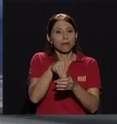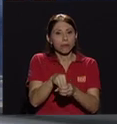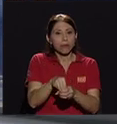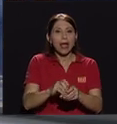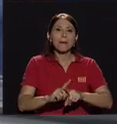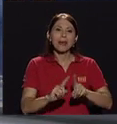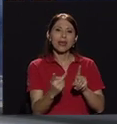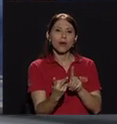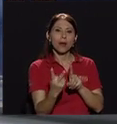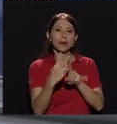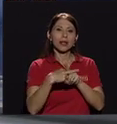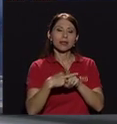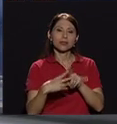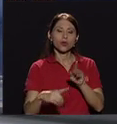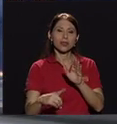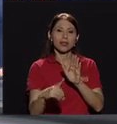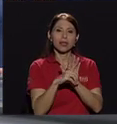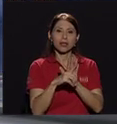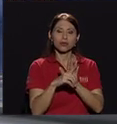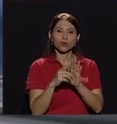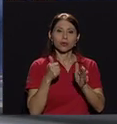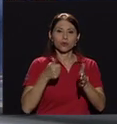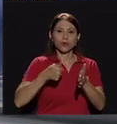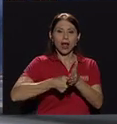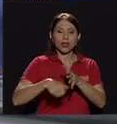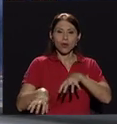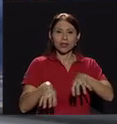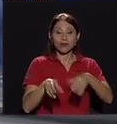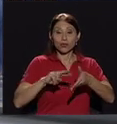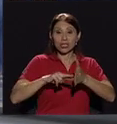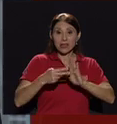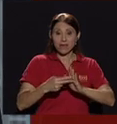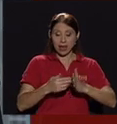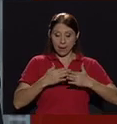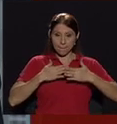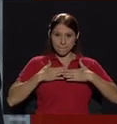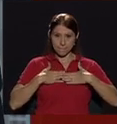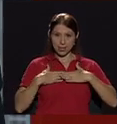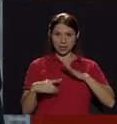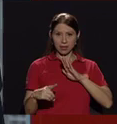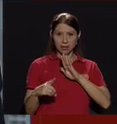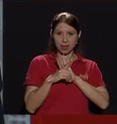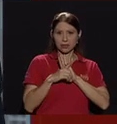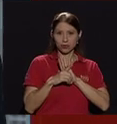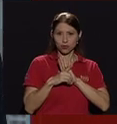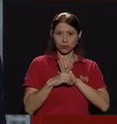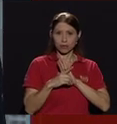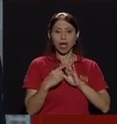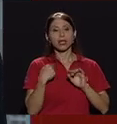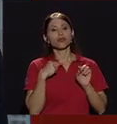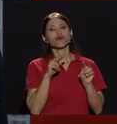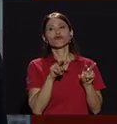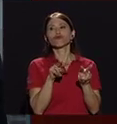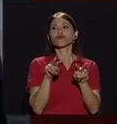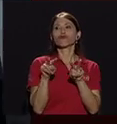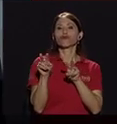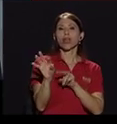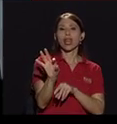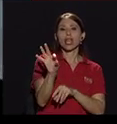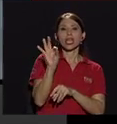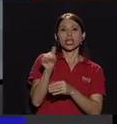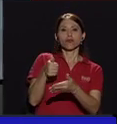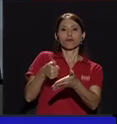aplicación del derecho al sufragio activo, es decir, mi derecho a elegir,